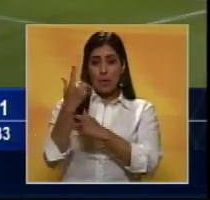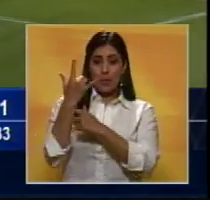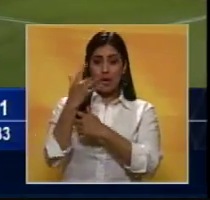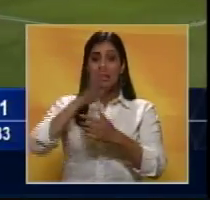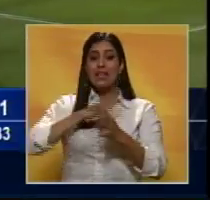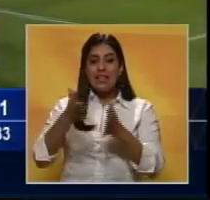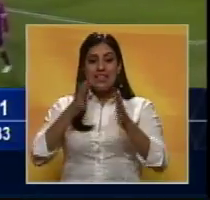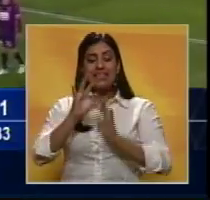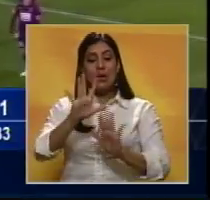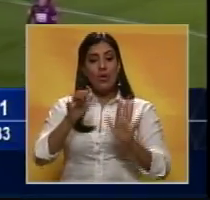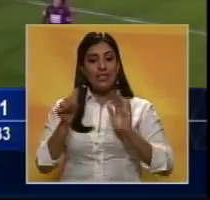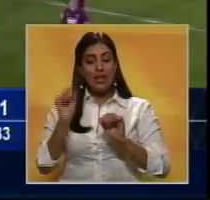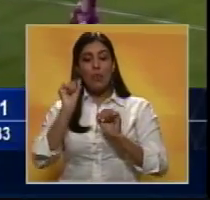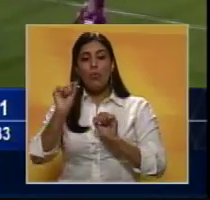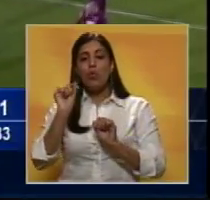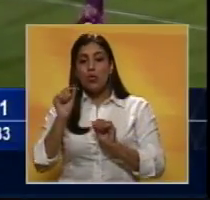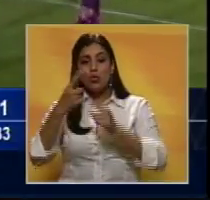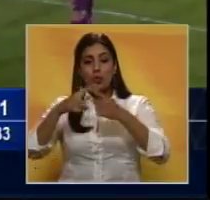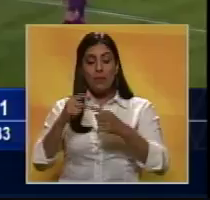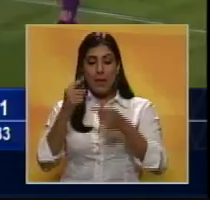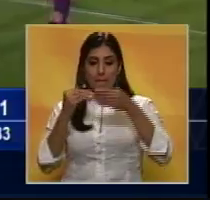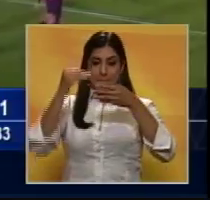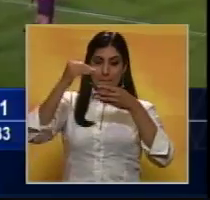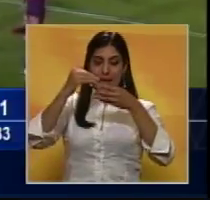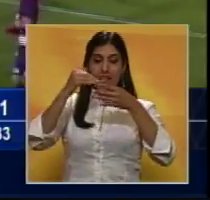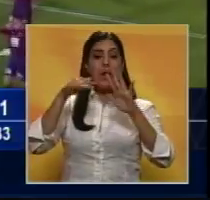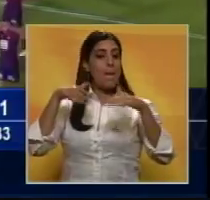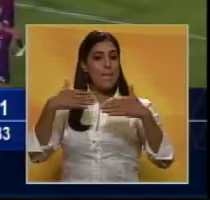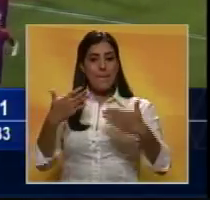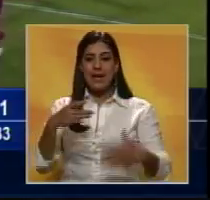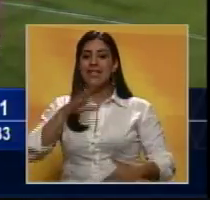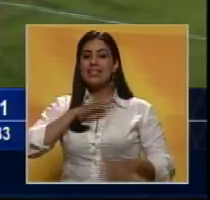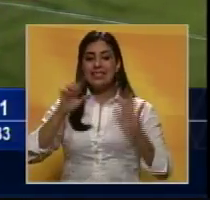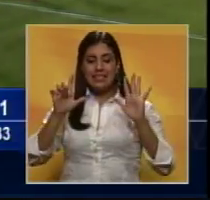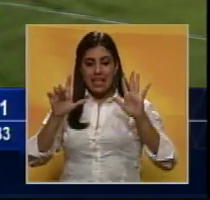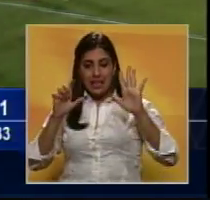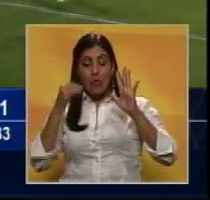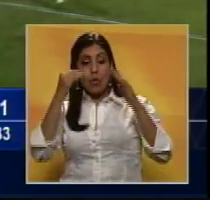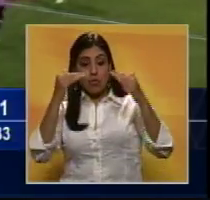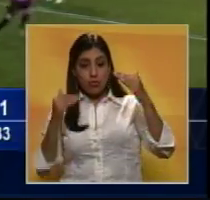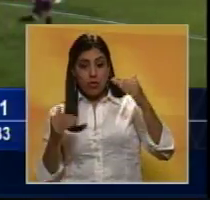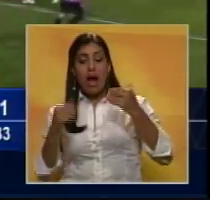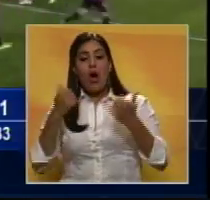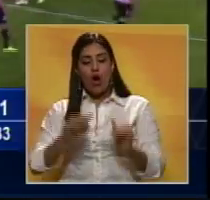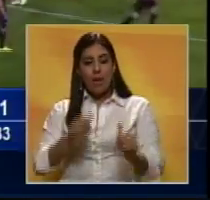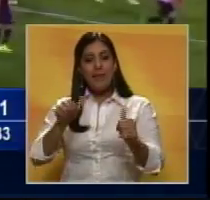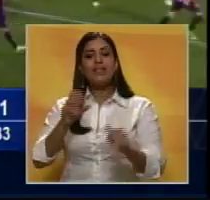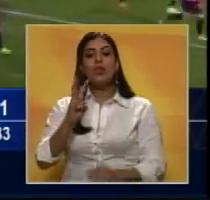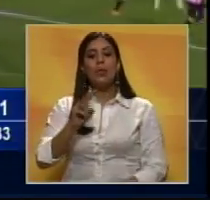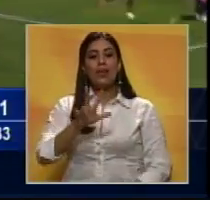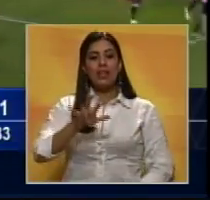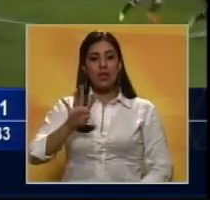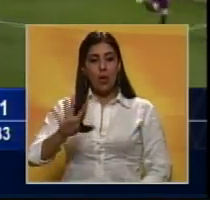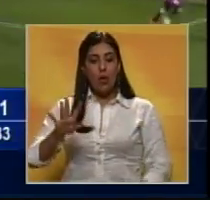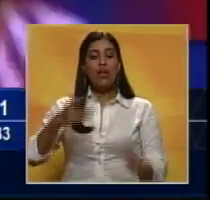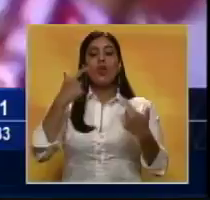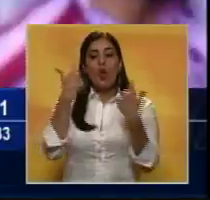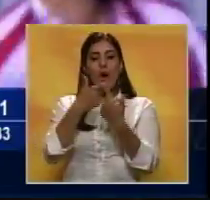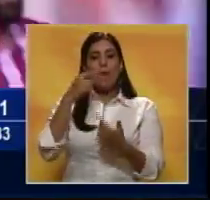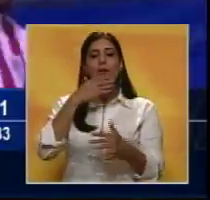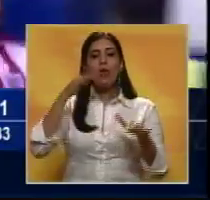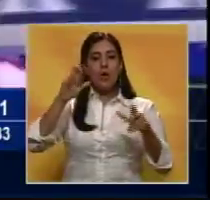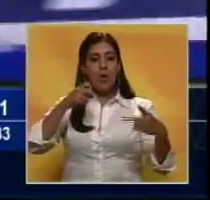llegan a 56 puntos, uno más que la Real Sociedad, que es séptima. Hoy arranca la jornada 34 con trío